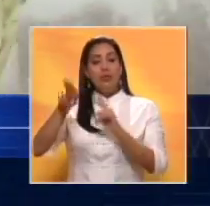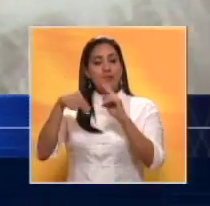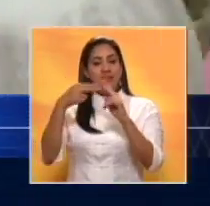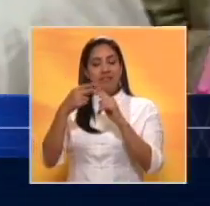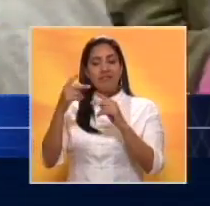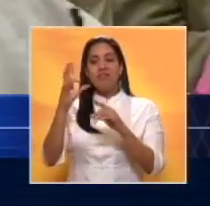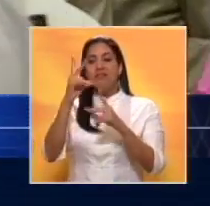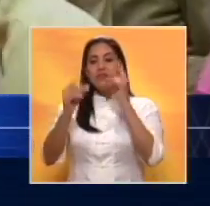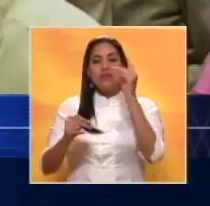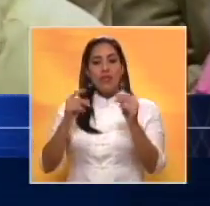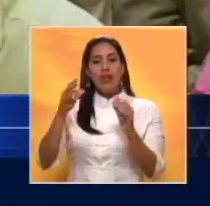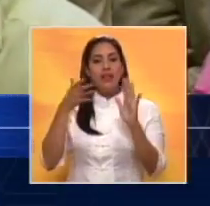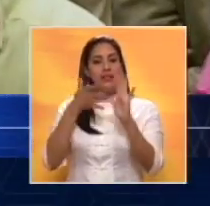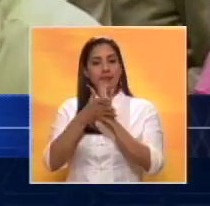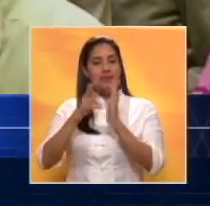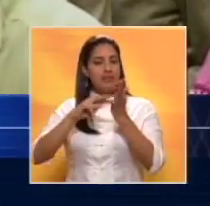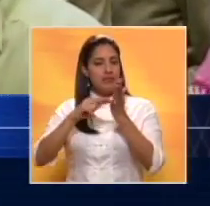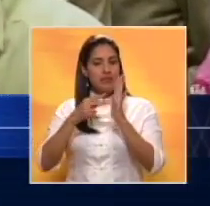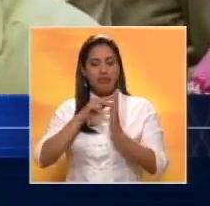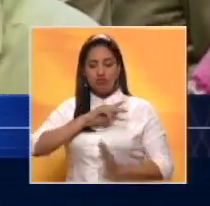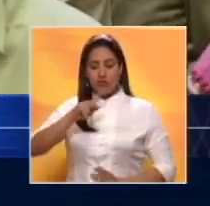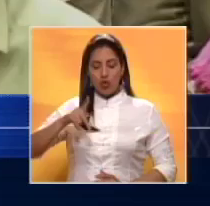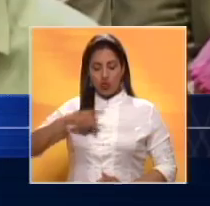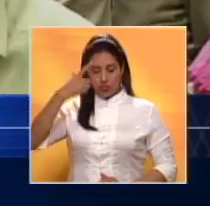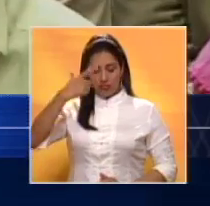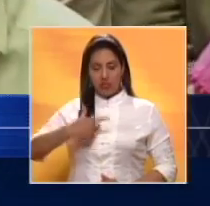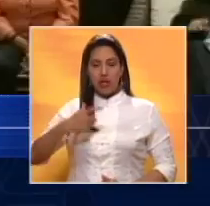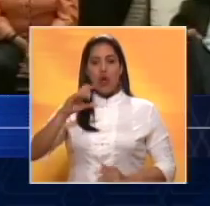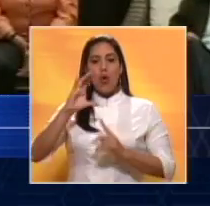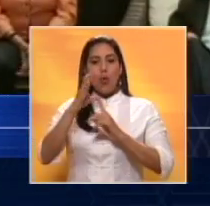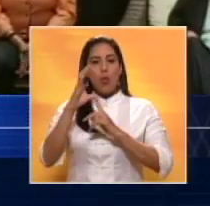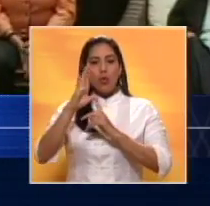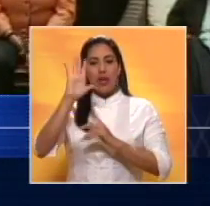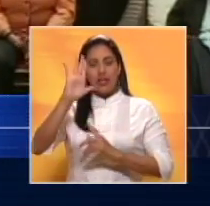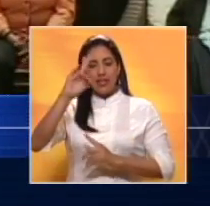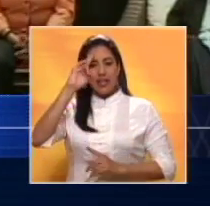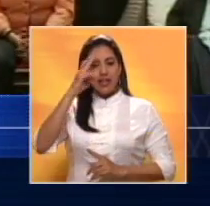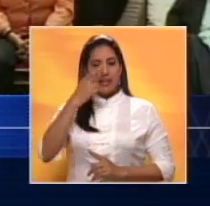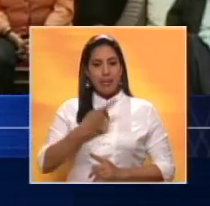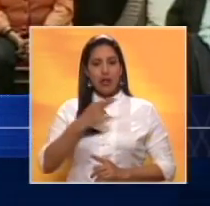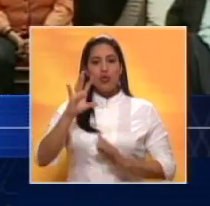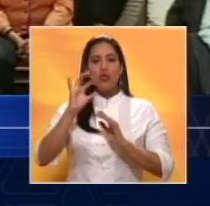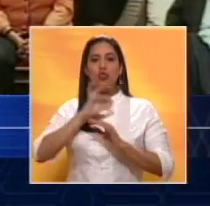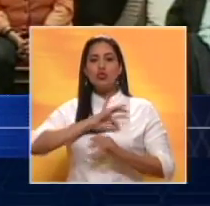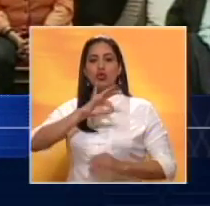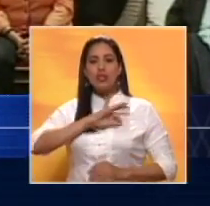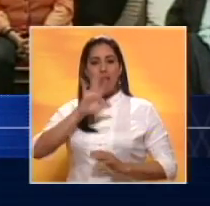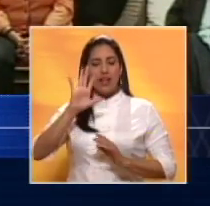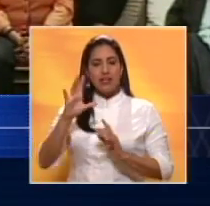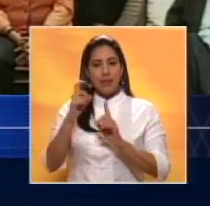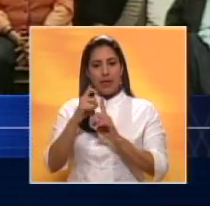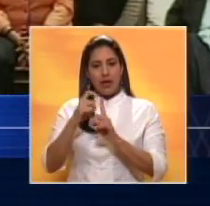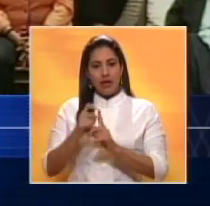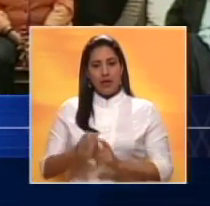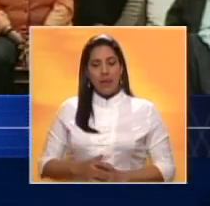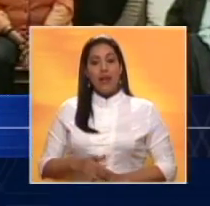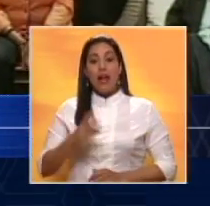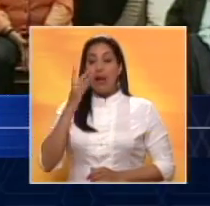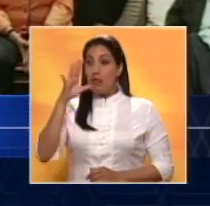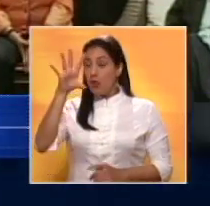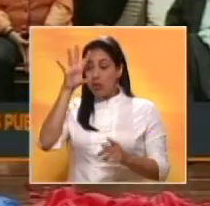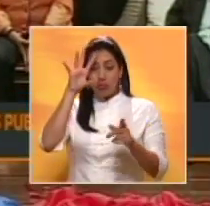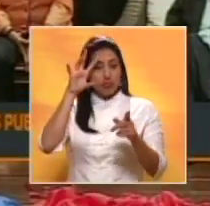la negación de lo que somos como pueblo, culturalmente hablando, socialmente hablando. Y el que